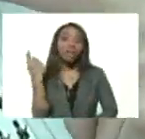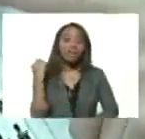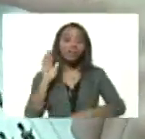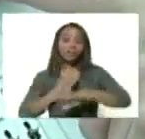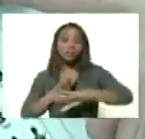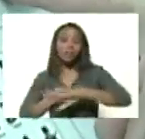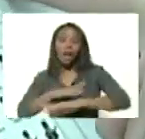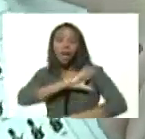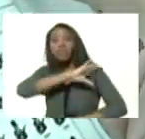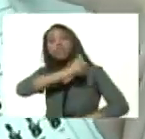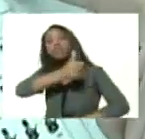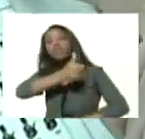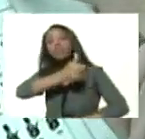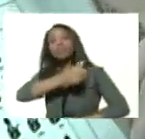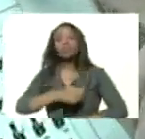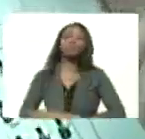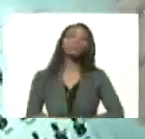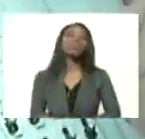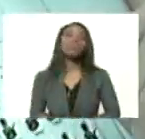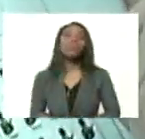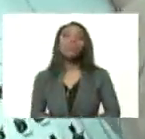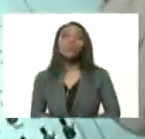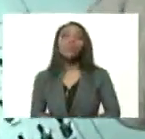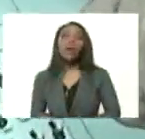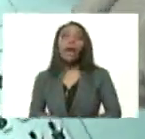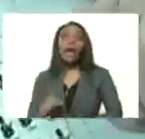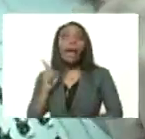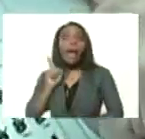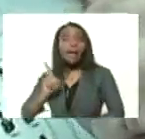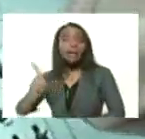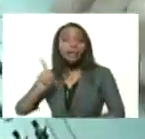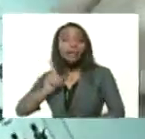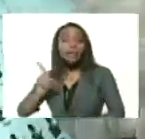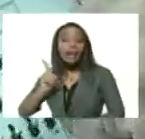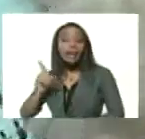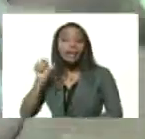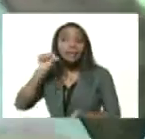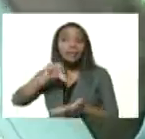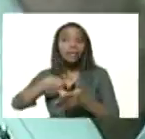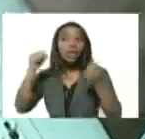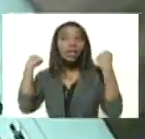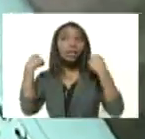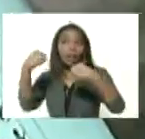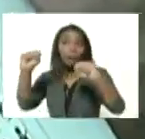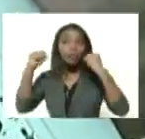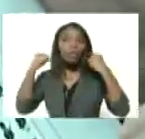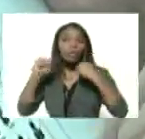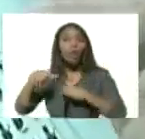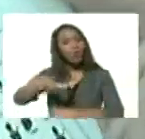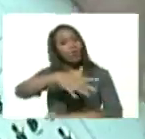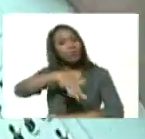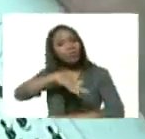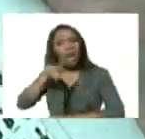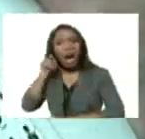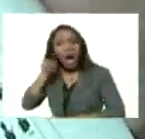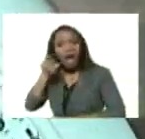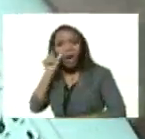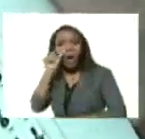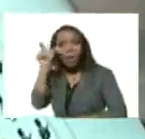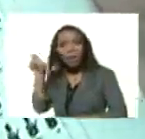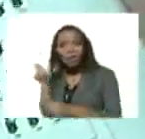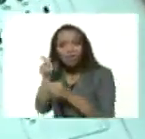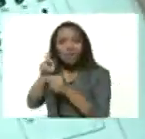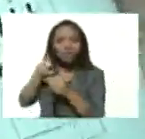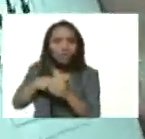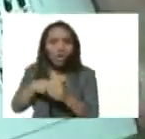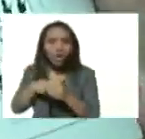la dirección de ese centro de entrenamiento donde estaba Fernández Figuera.